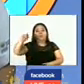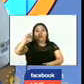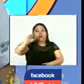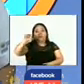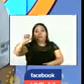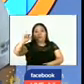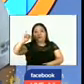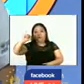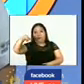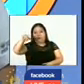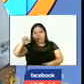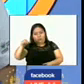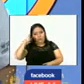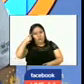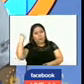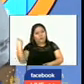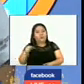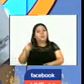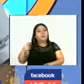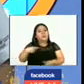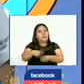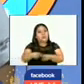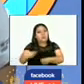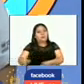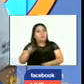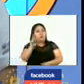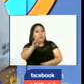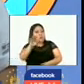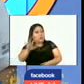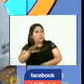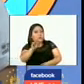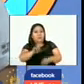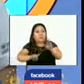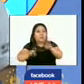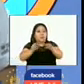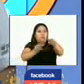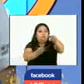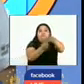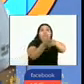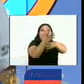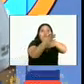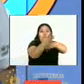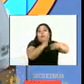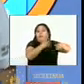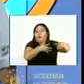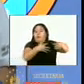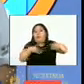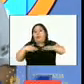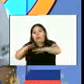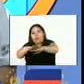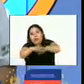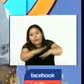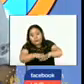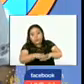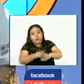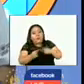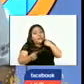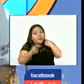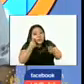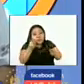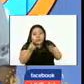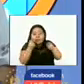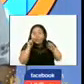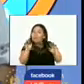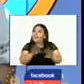Apenas el 15 o 16 de diciembre tuvimos la última explosión. Entonces el aviso es para que los turistas no